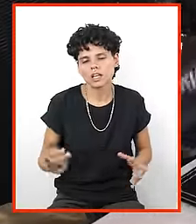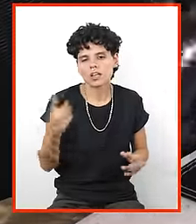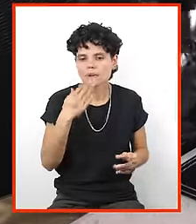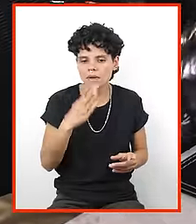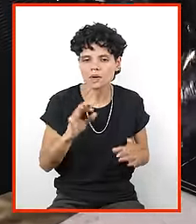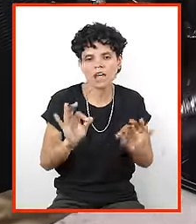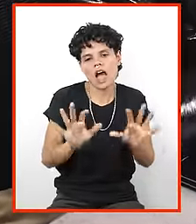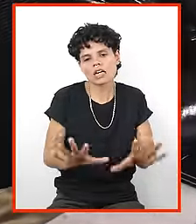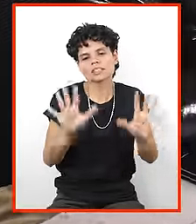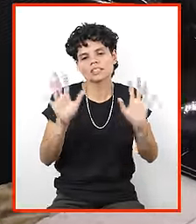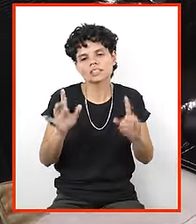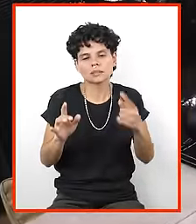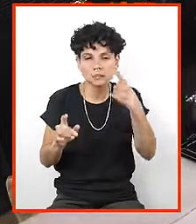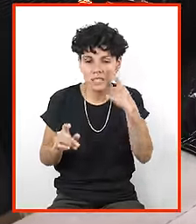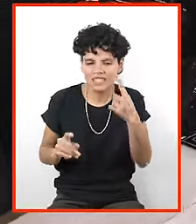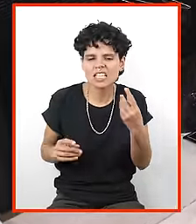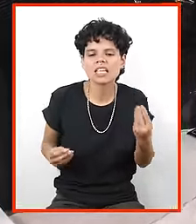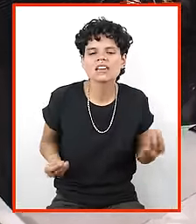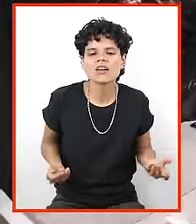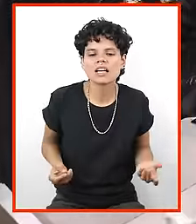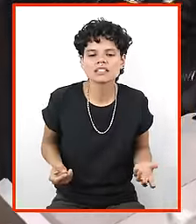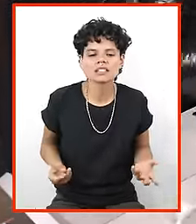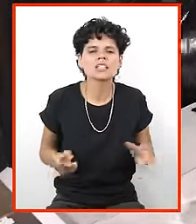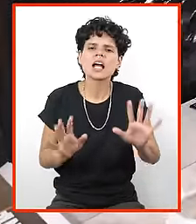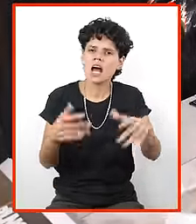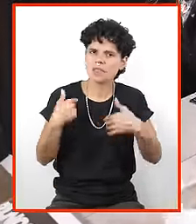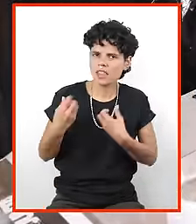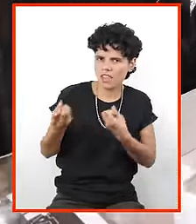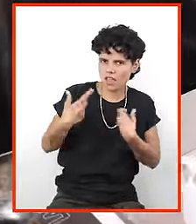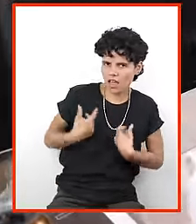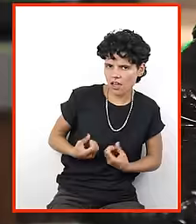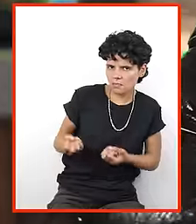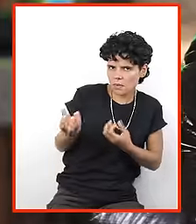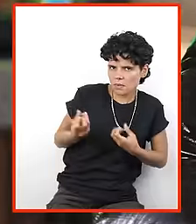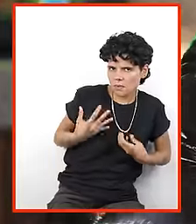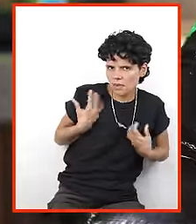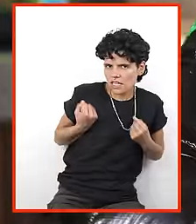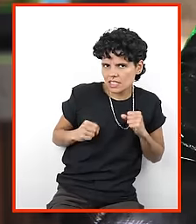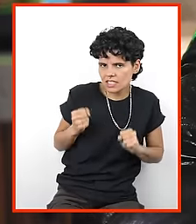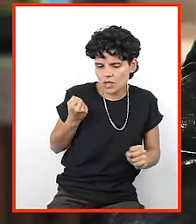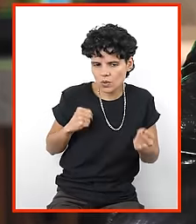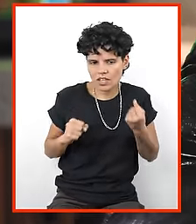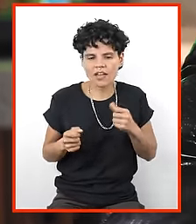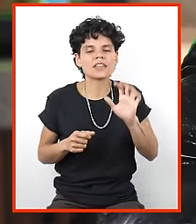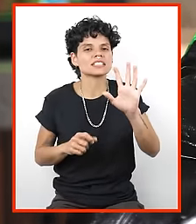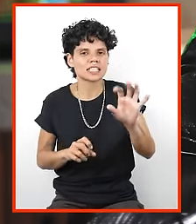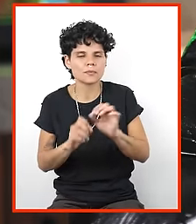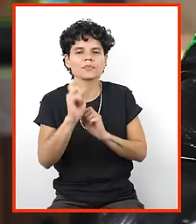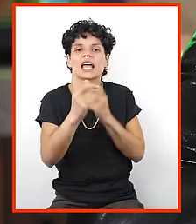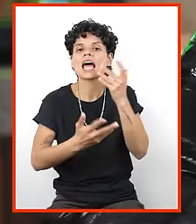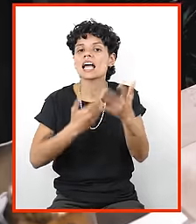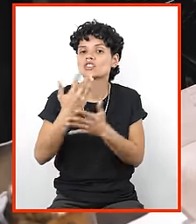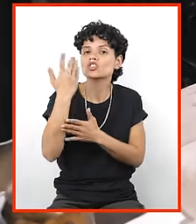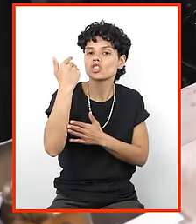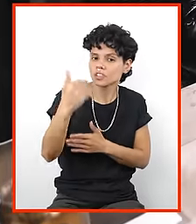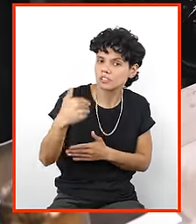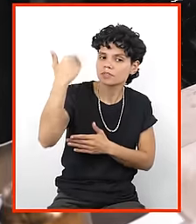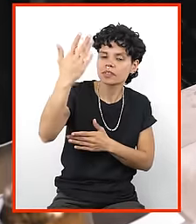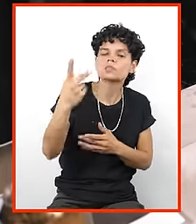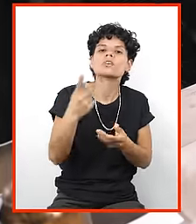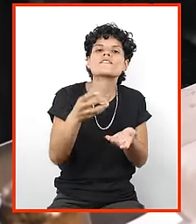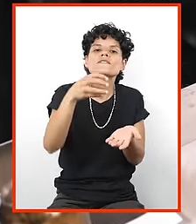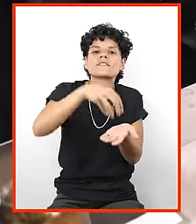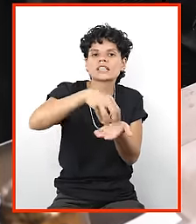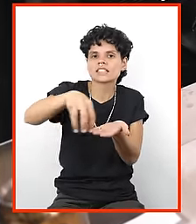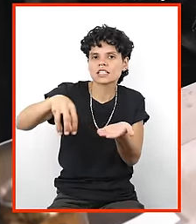sí, ya no me insegurí. Piensa mucho lo que vas a hacer. No me insegurí, sí, ya. Oye, ya, si tuvieras que ponerle ficha a tus canciones que vienen, pon alguna